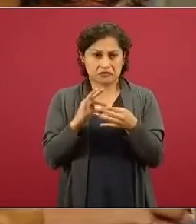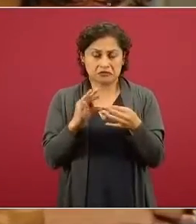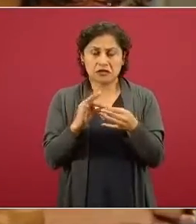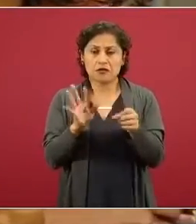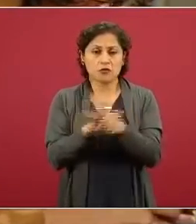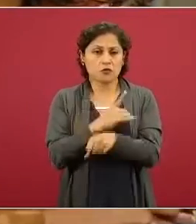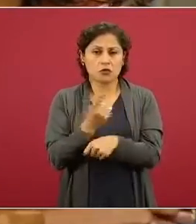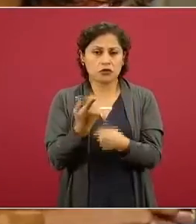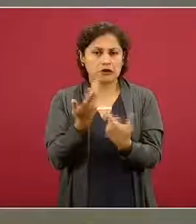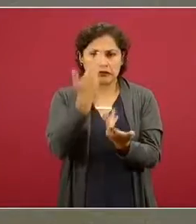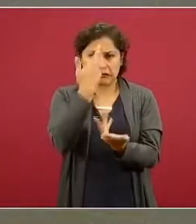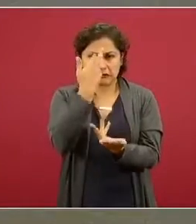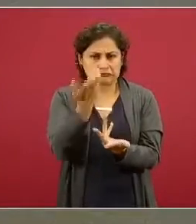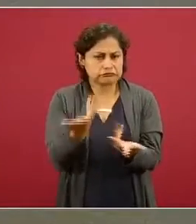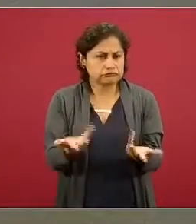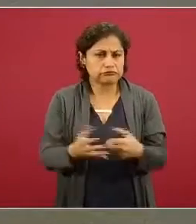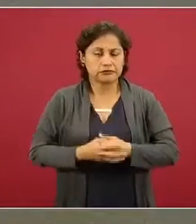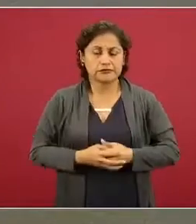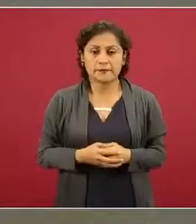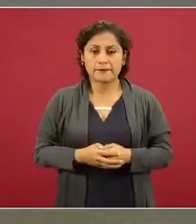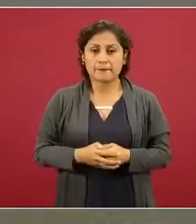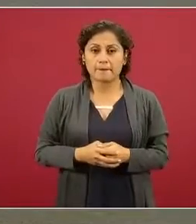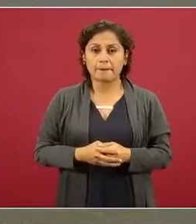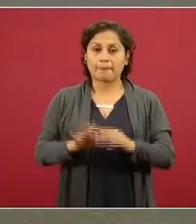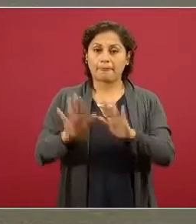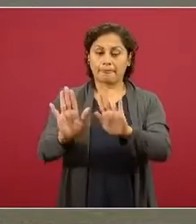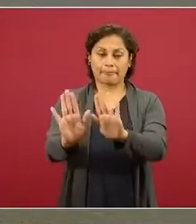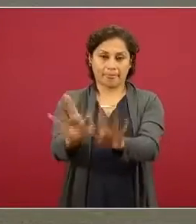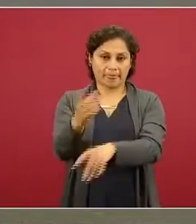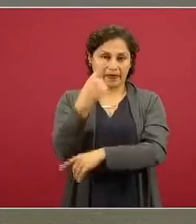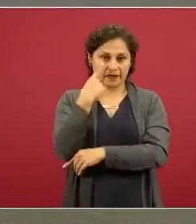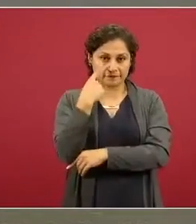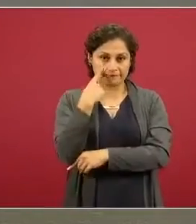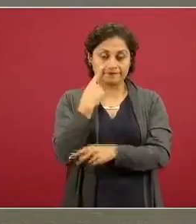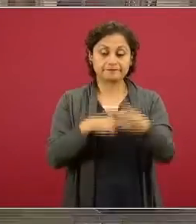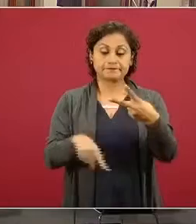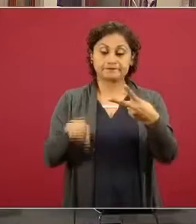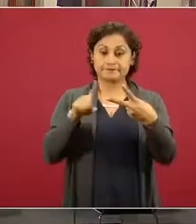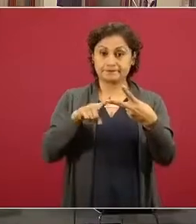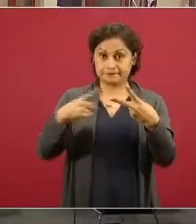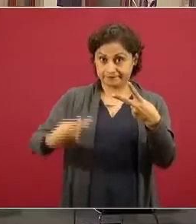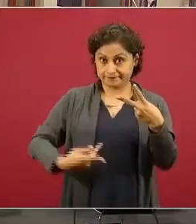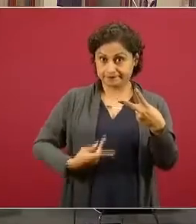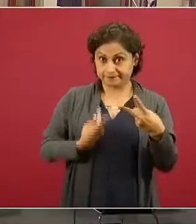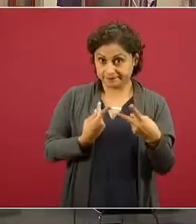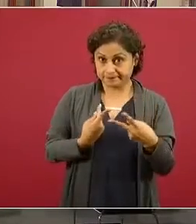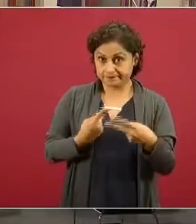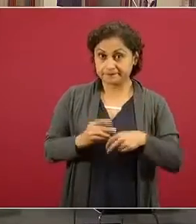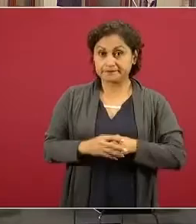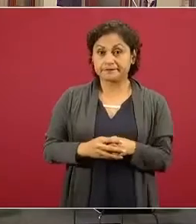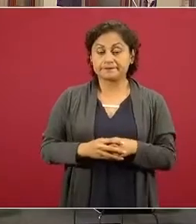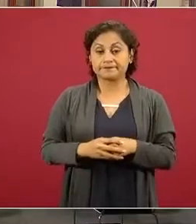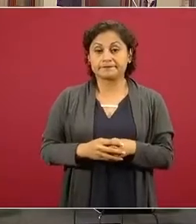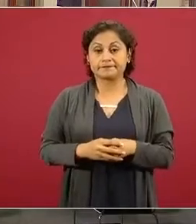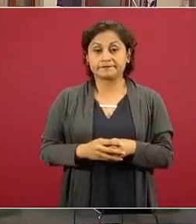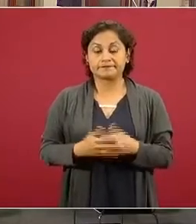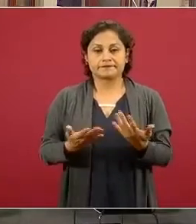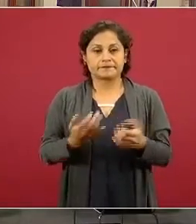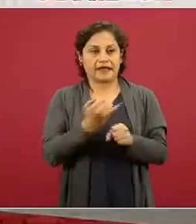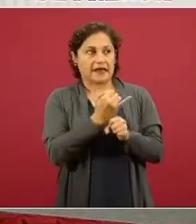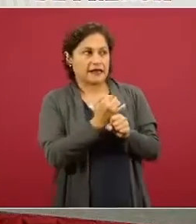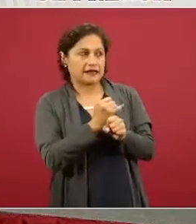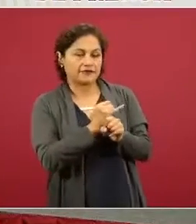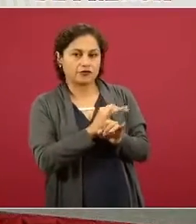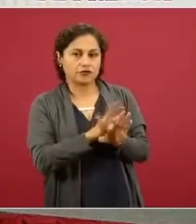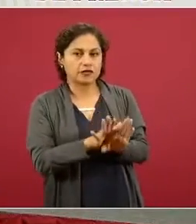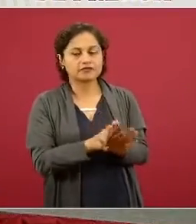expresar públicamente? Bueno, a ver, bueno, de la segunda pregunta realmente tampoco se cuenta con mucha información,